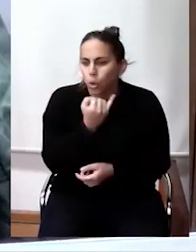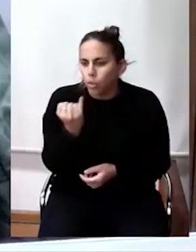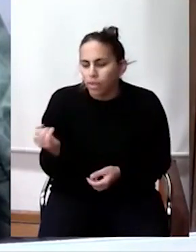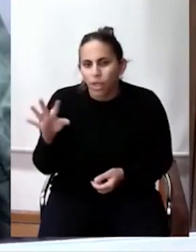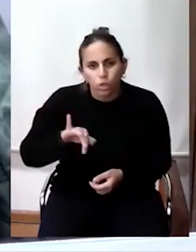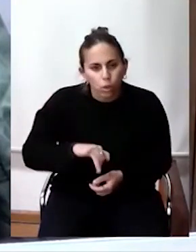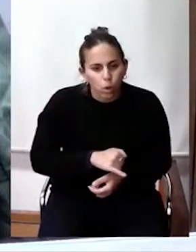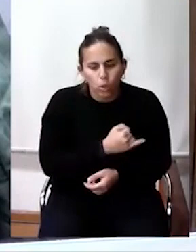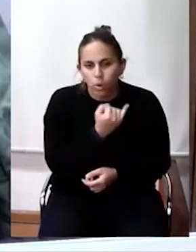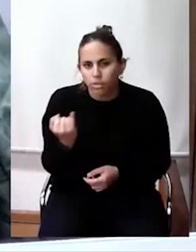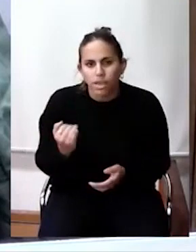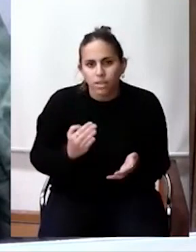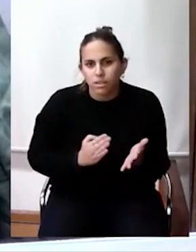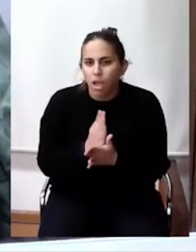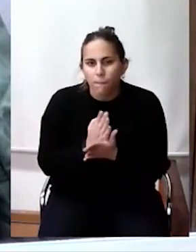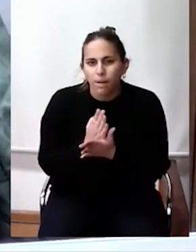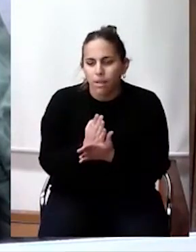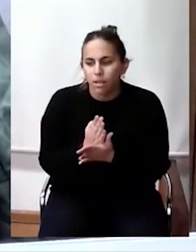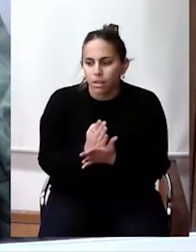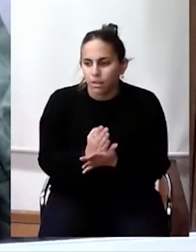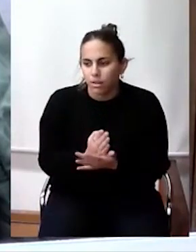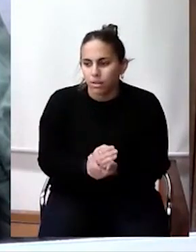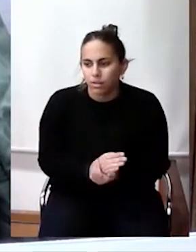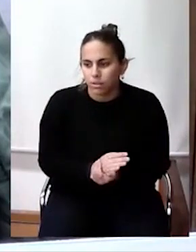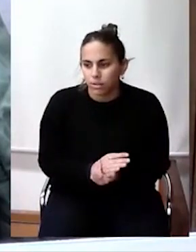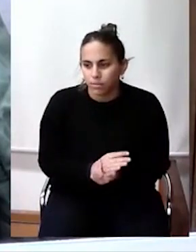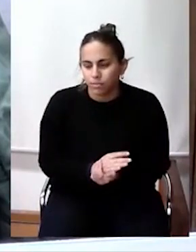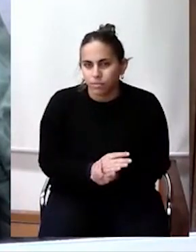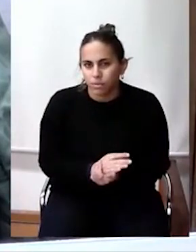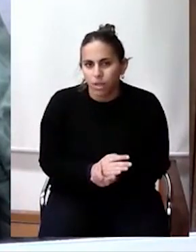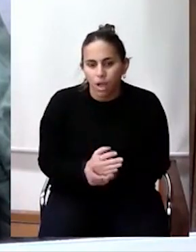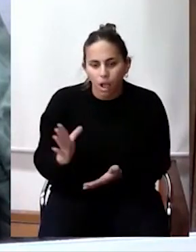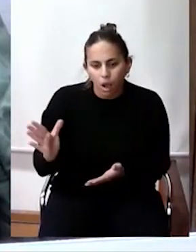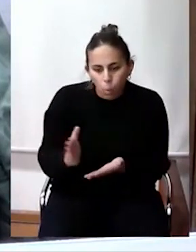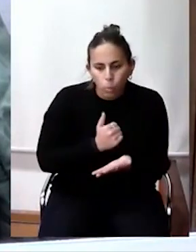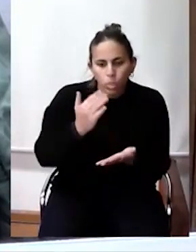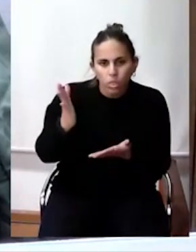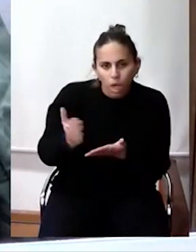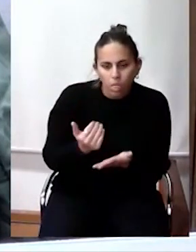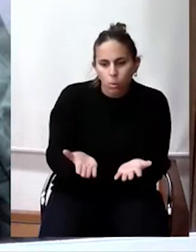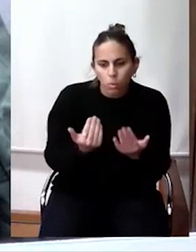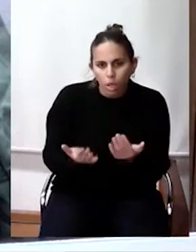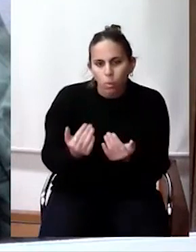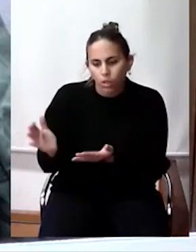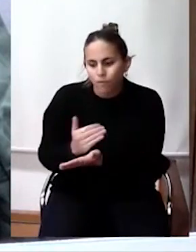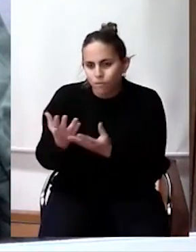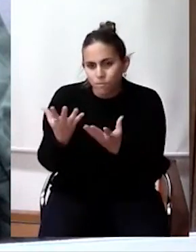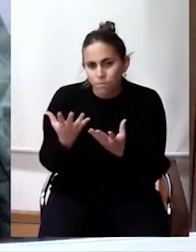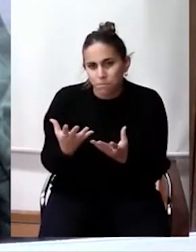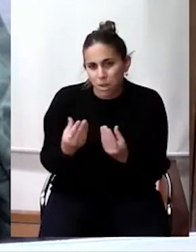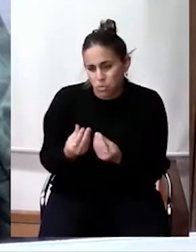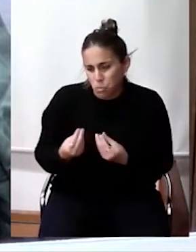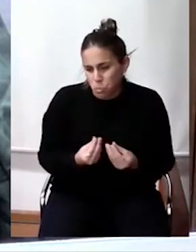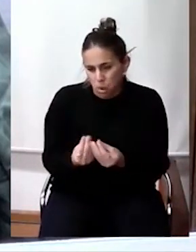todos absolutamente todos los días Eh andar recolectando basurales que los